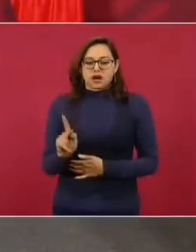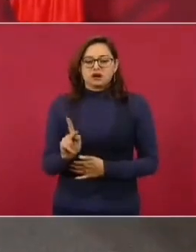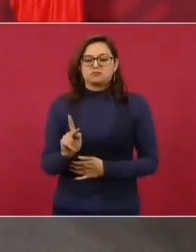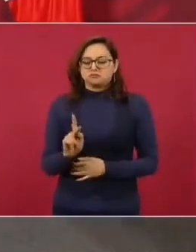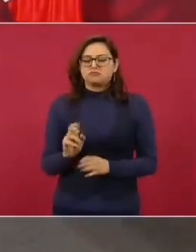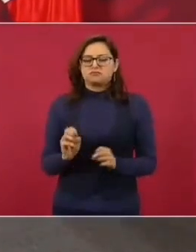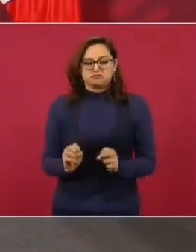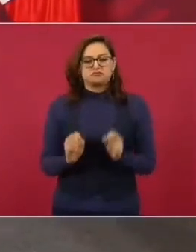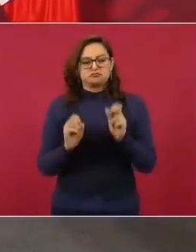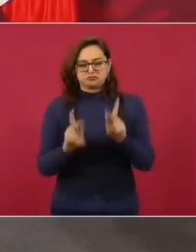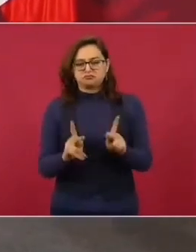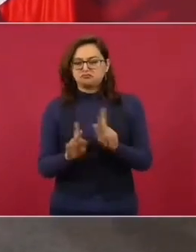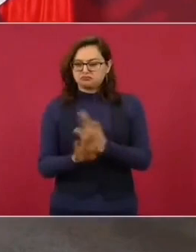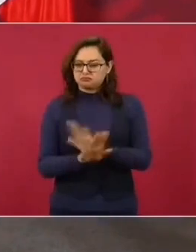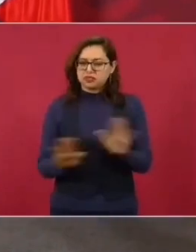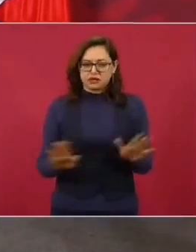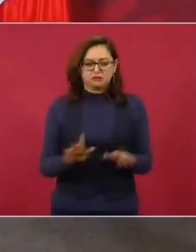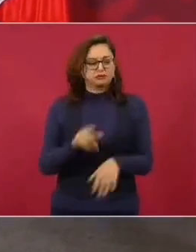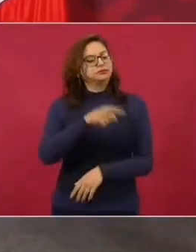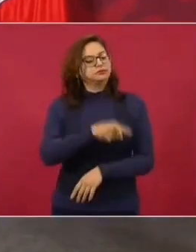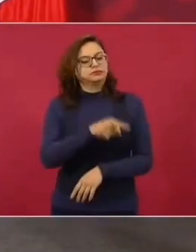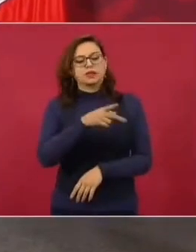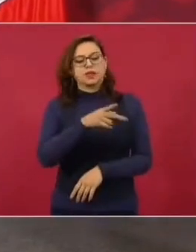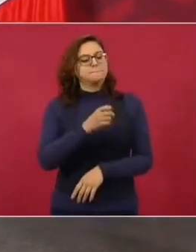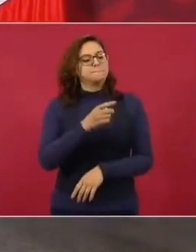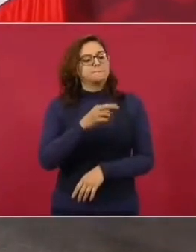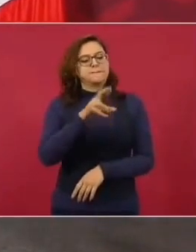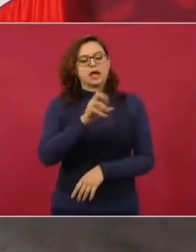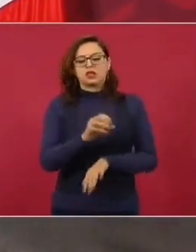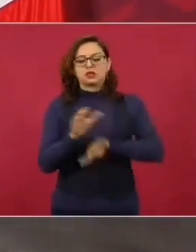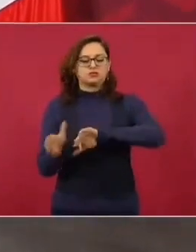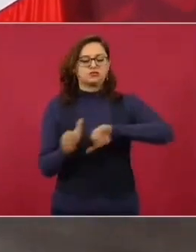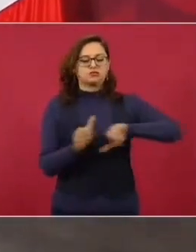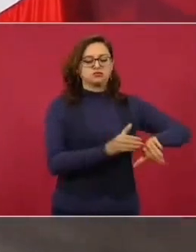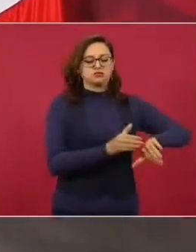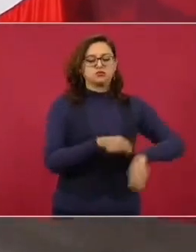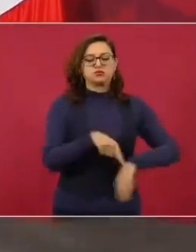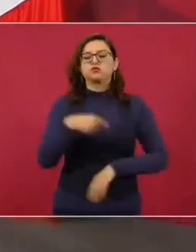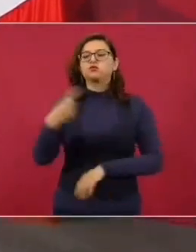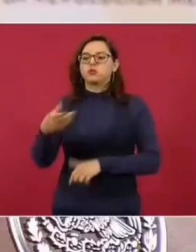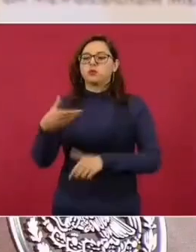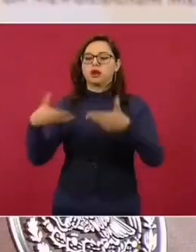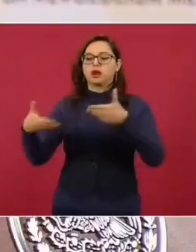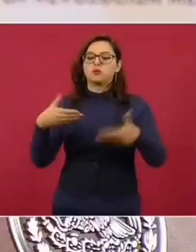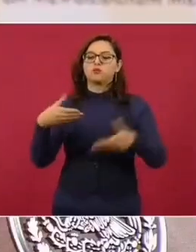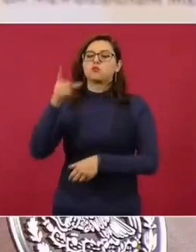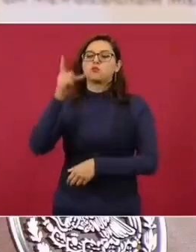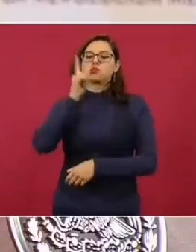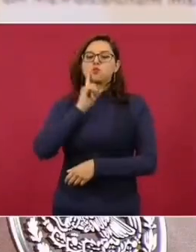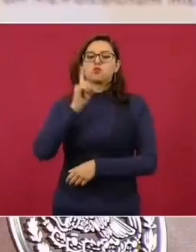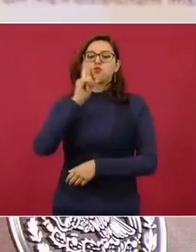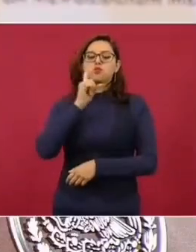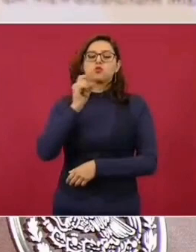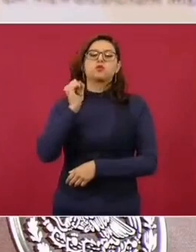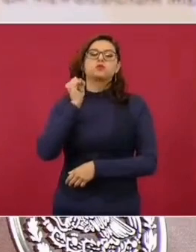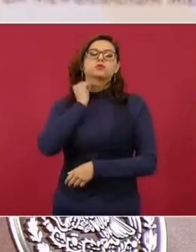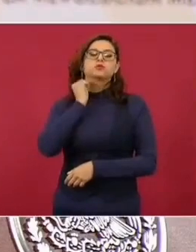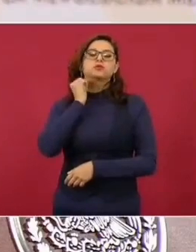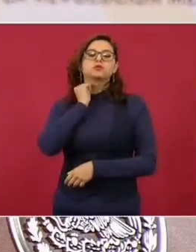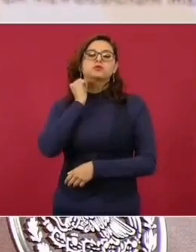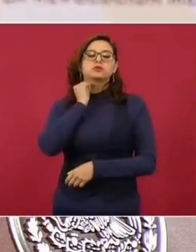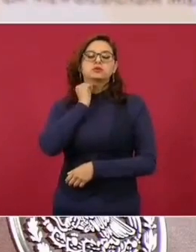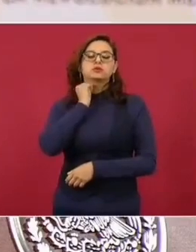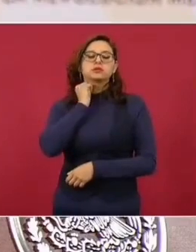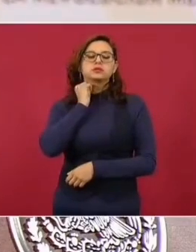Luego que el profesor Pedro Salmerón fue rechazado para representar a nuestro país en Centroamérica, el